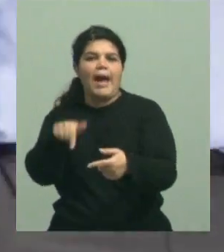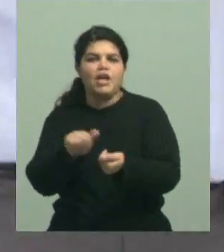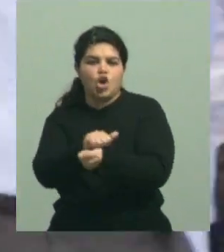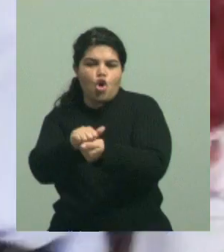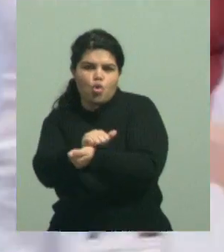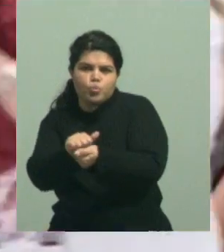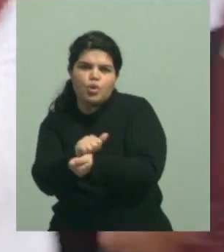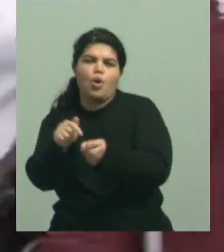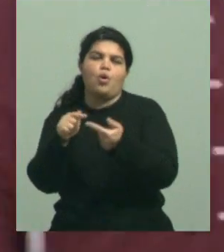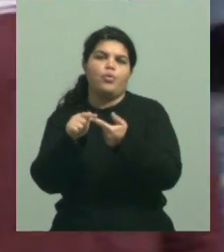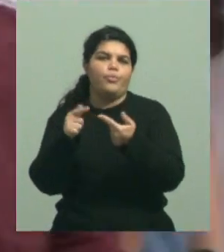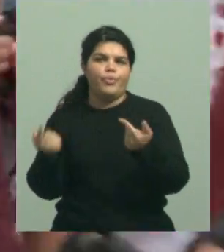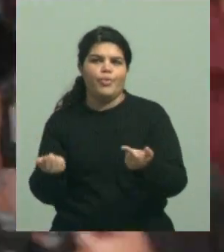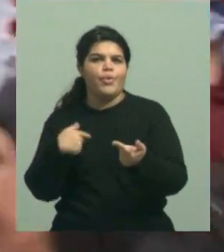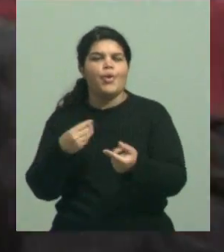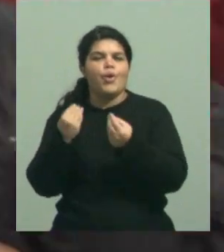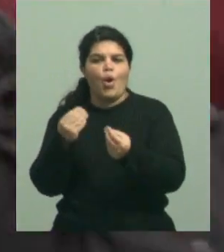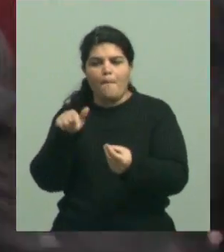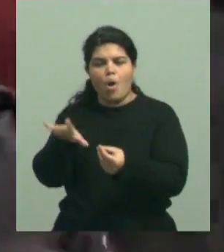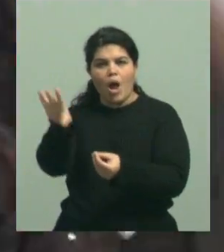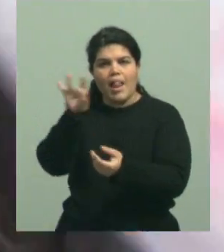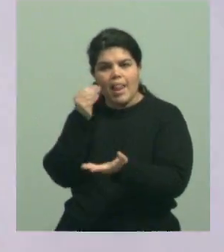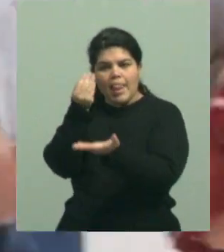en el contexto en el que llega México a estas